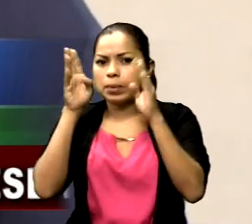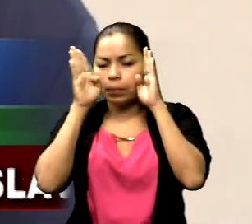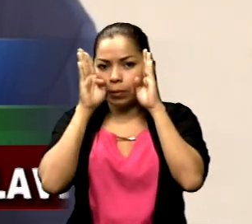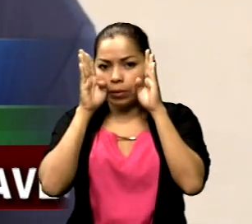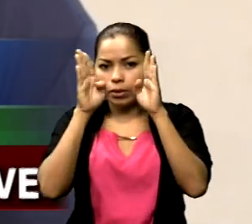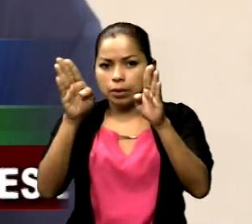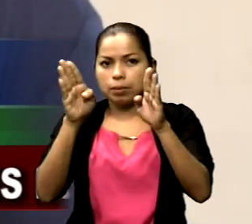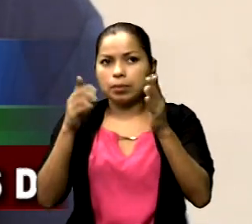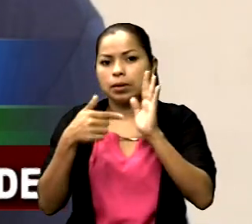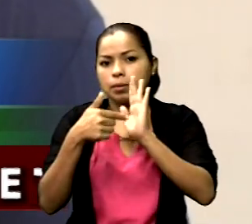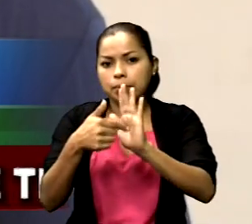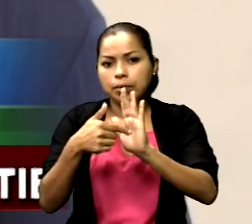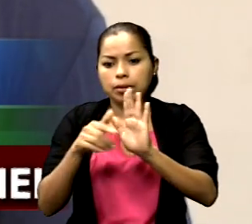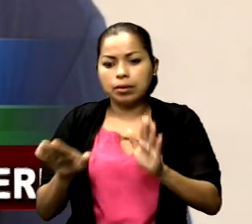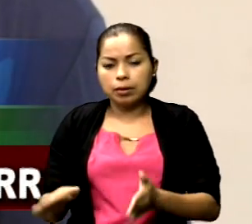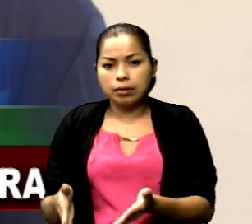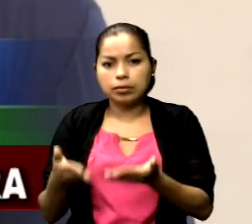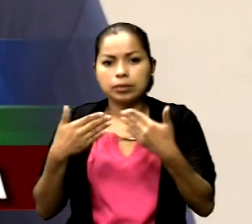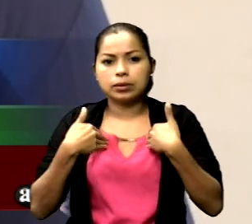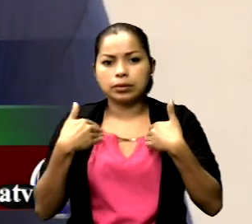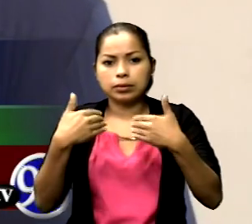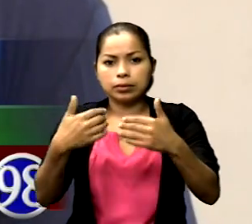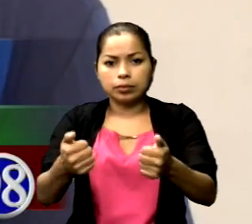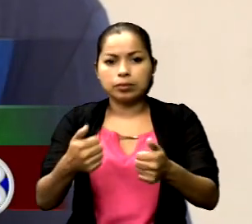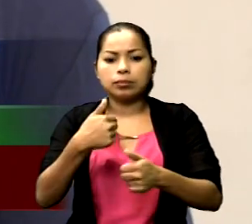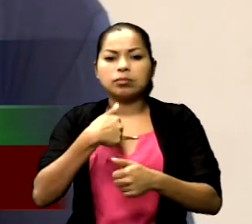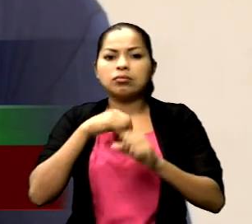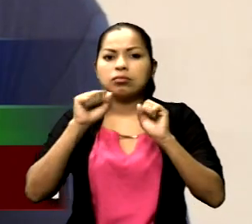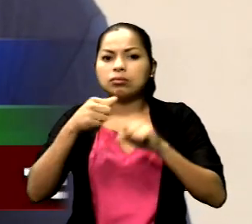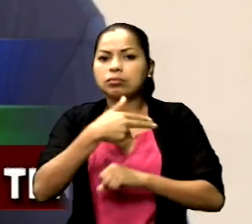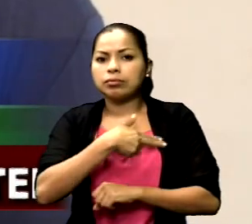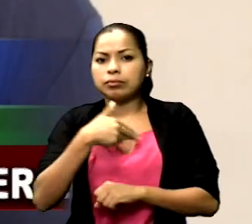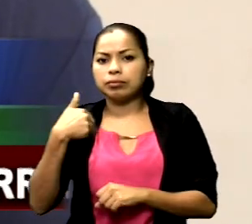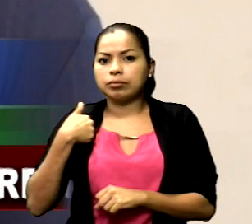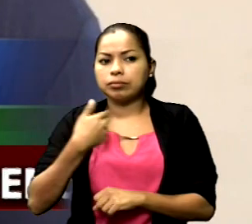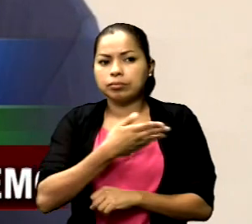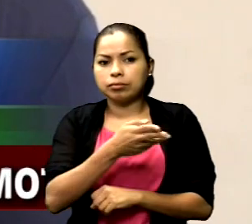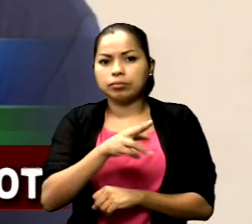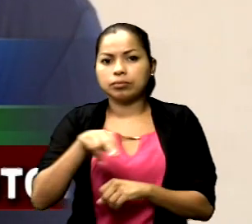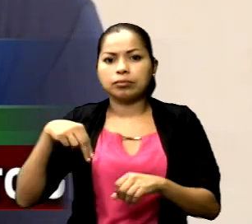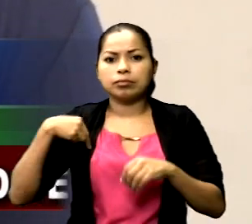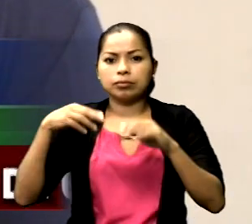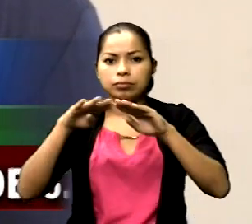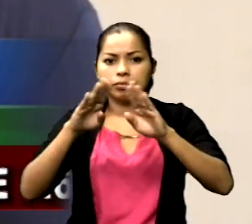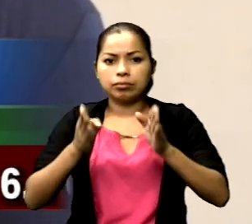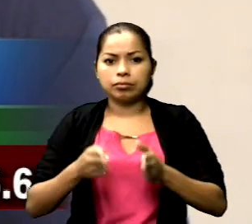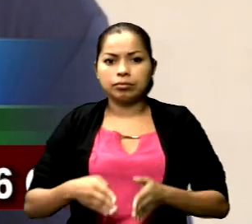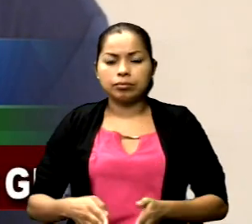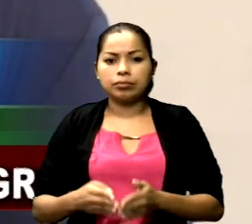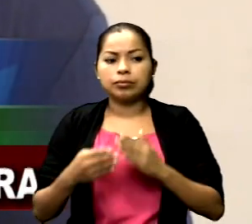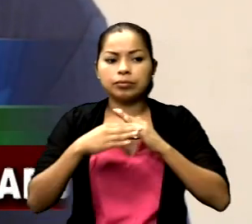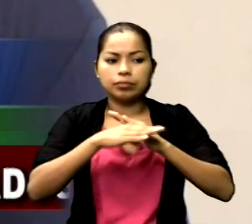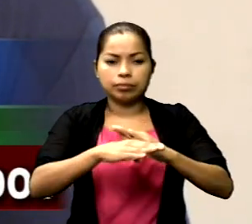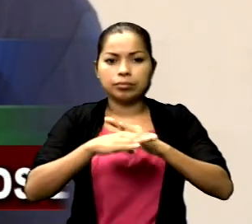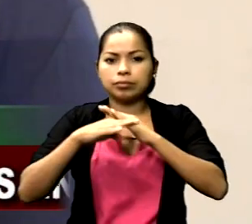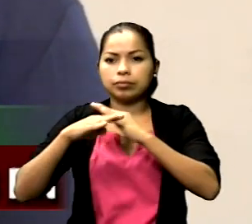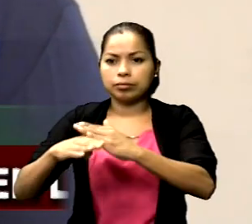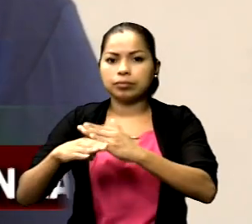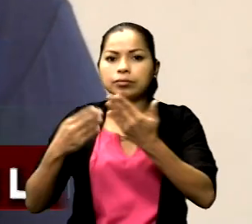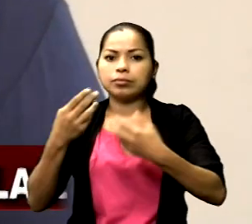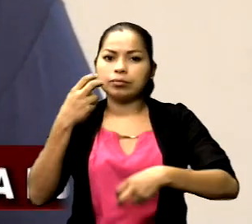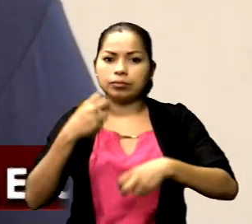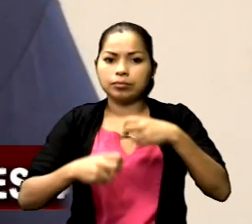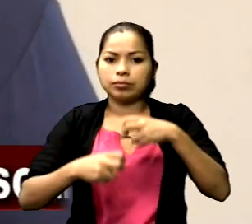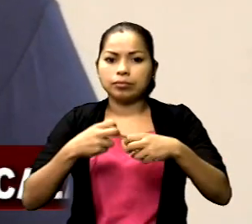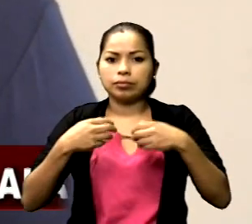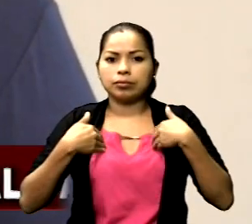que, por ejemplo, desde la promoción de la salud, ¿qué podemos ir haciendo nosotros las mujeres para evitar esos problemas